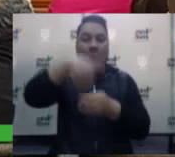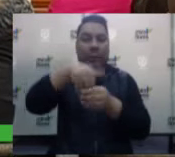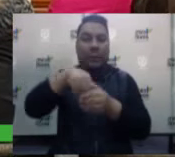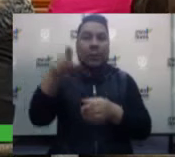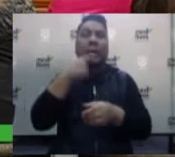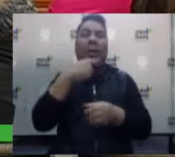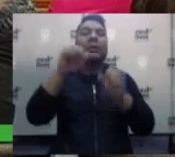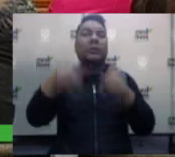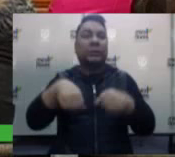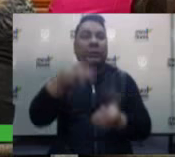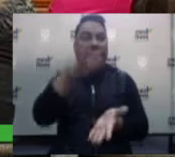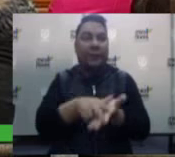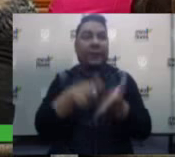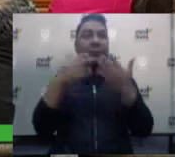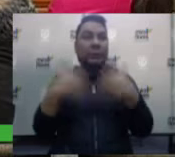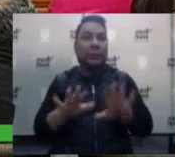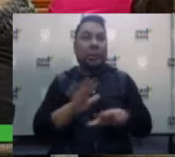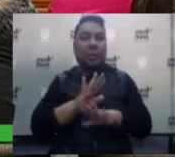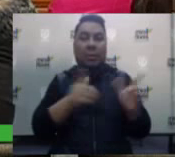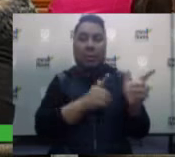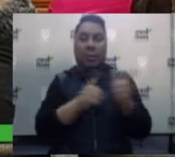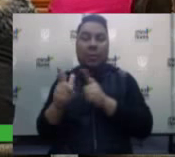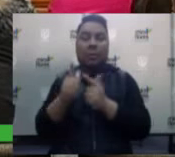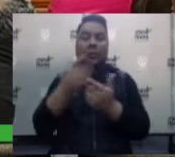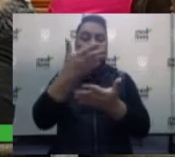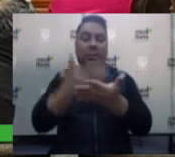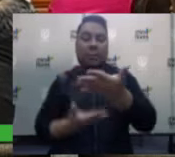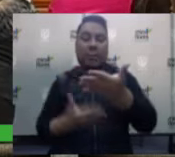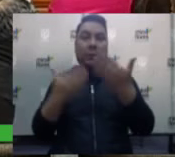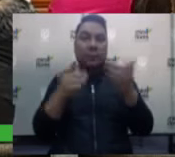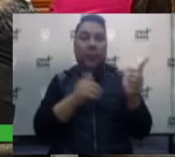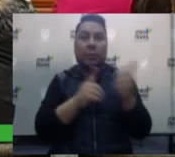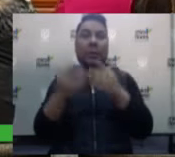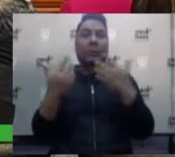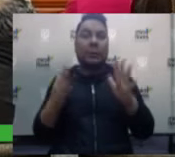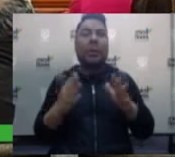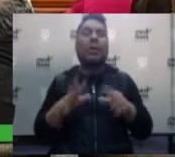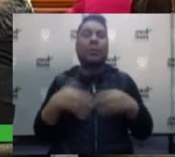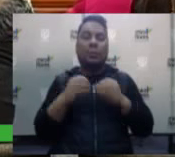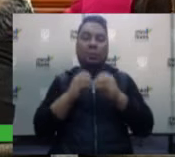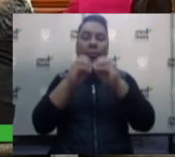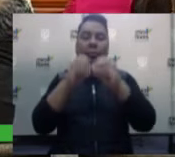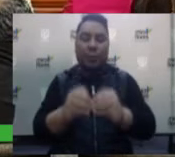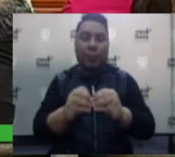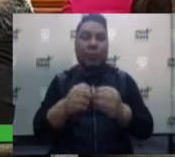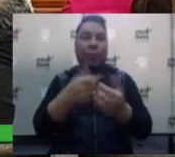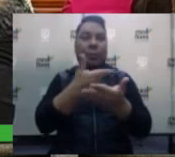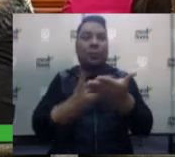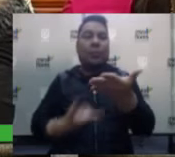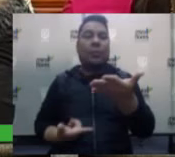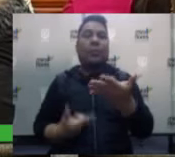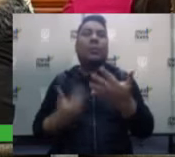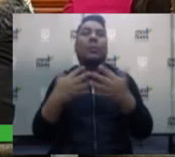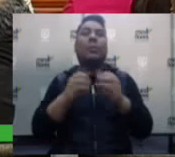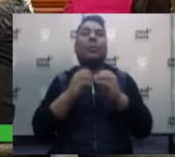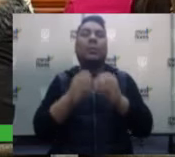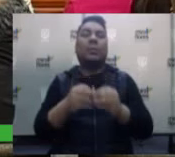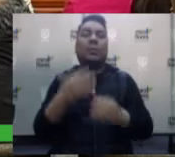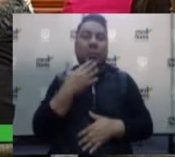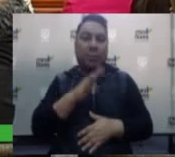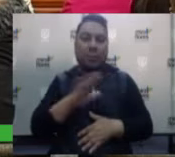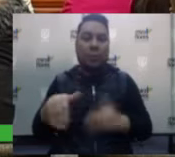inscripción definitiva de la fórmula o lista de candidatos y disponga su publicación de las listas consideradas